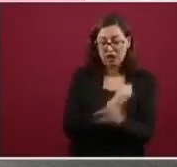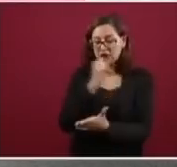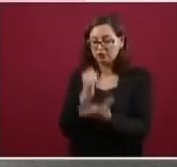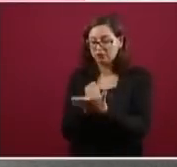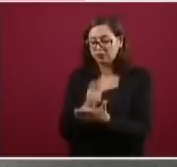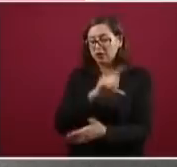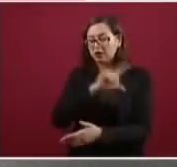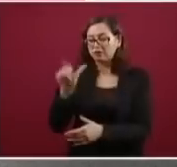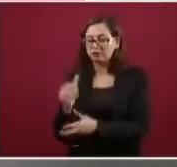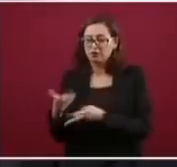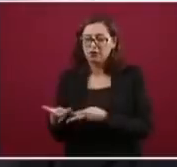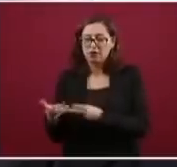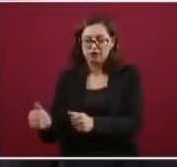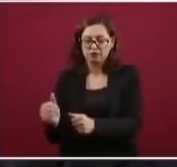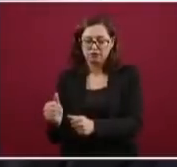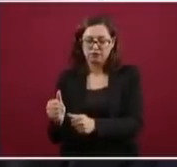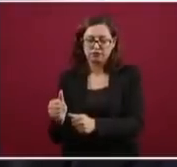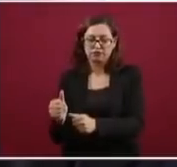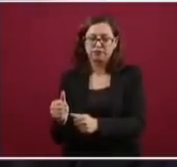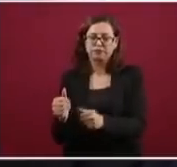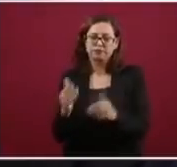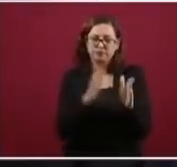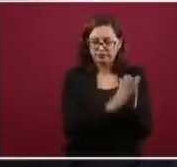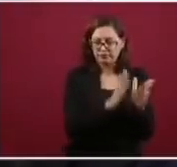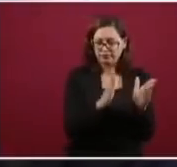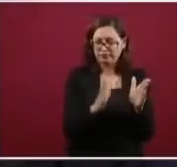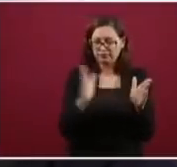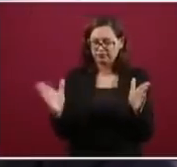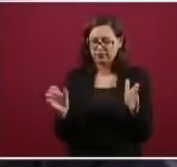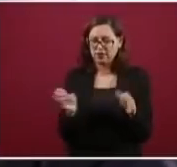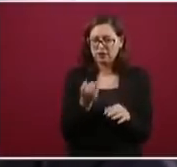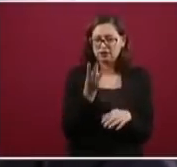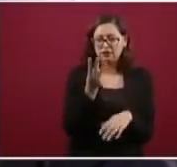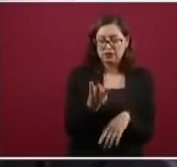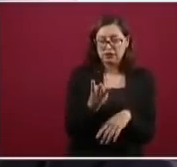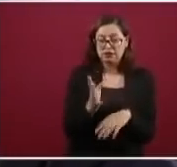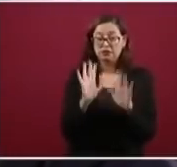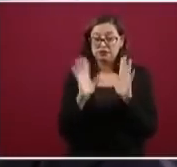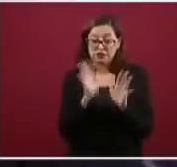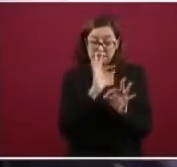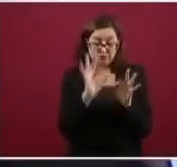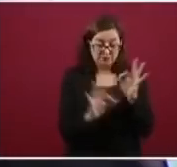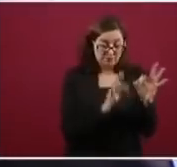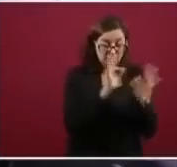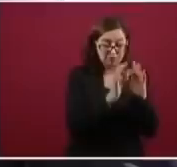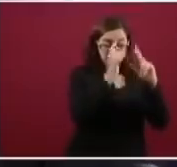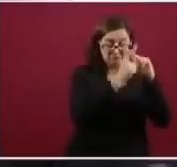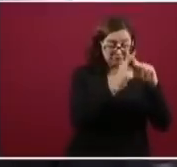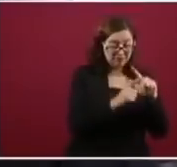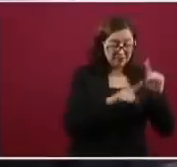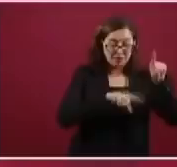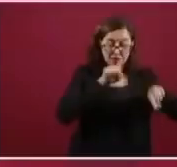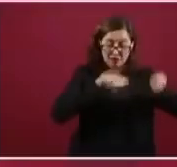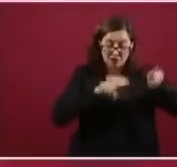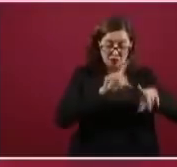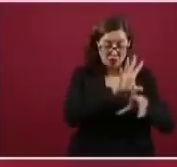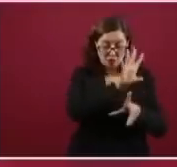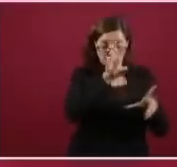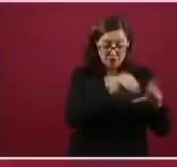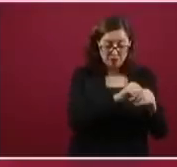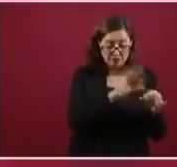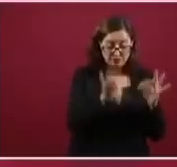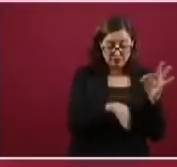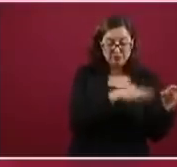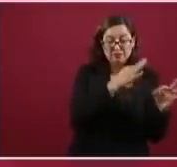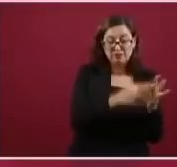del presupuesto en méjico una vez que se tiene el marco macroeconómico lo primero que se determina es cuál es la